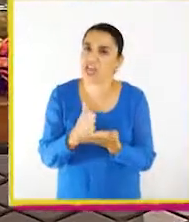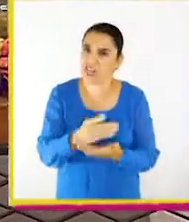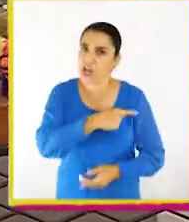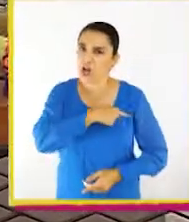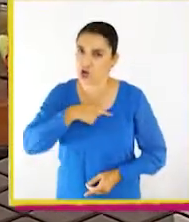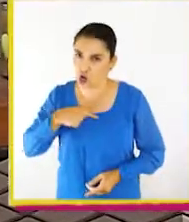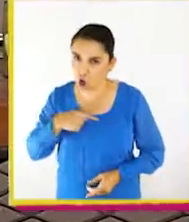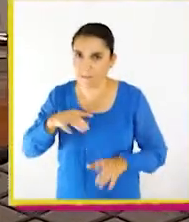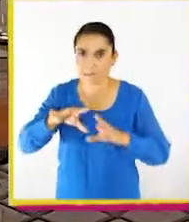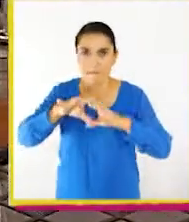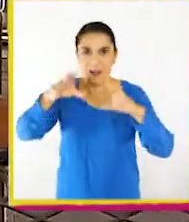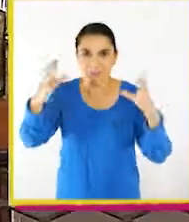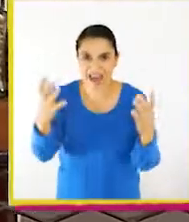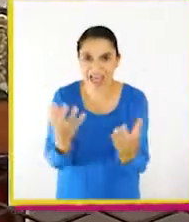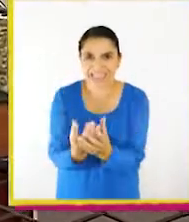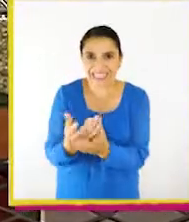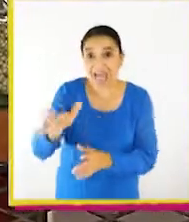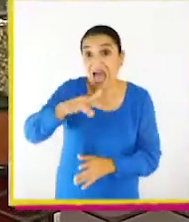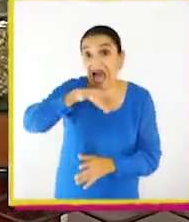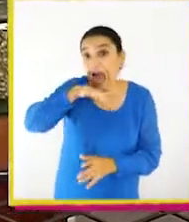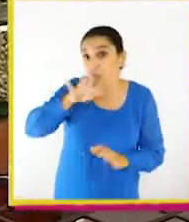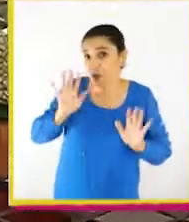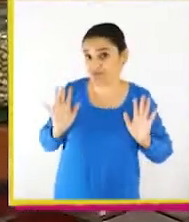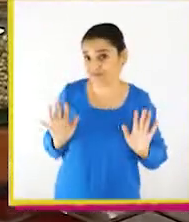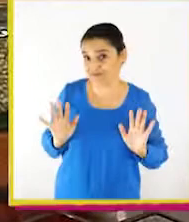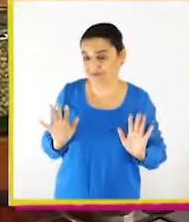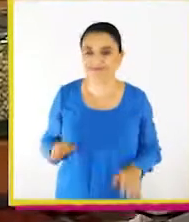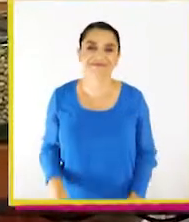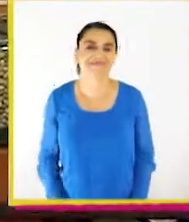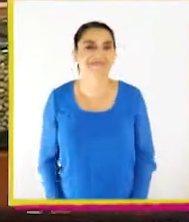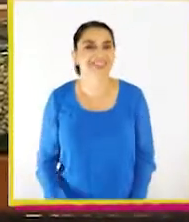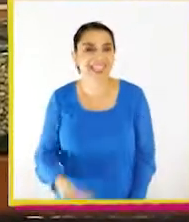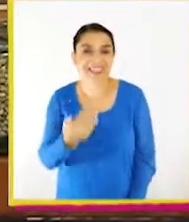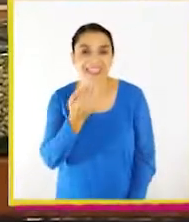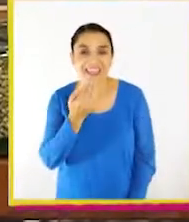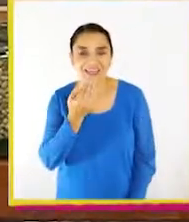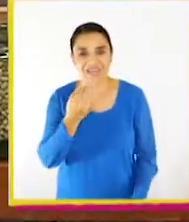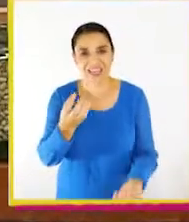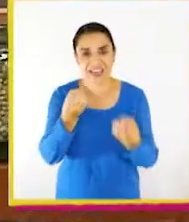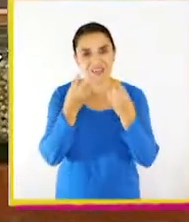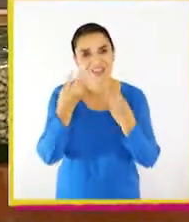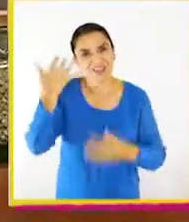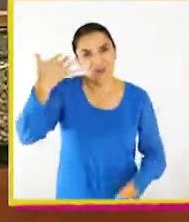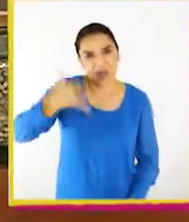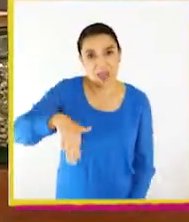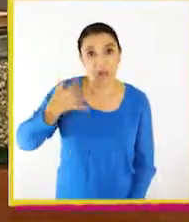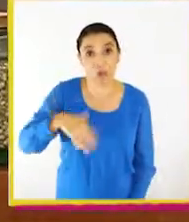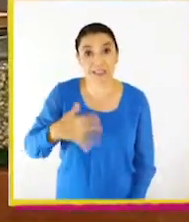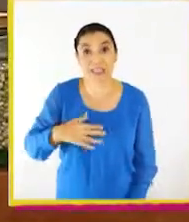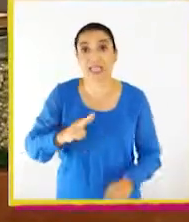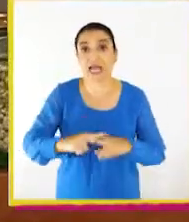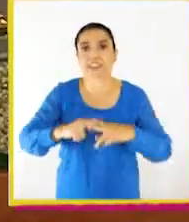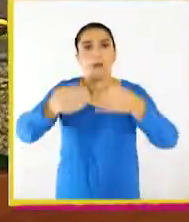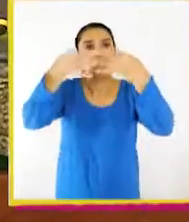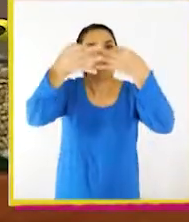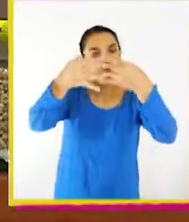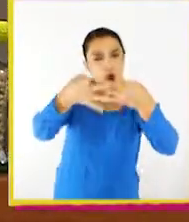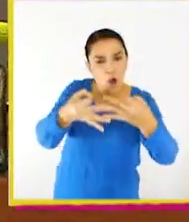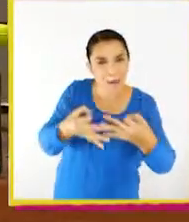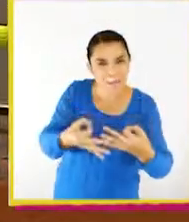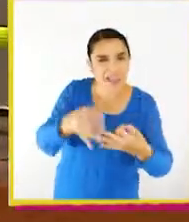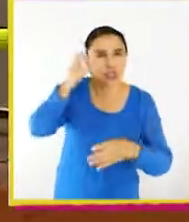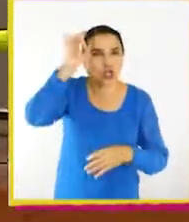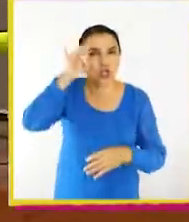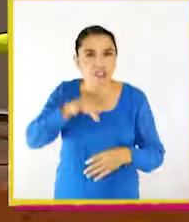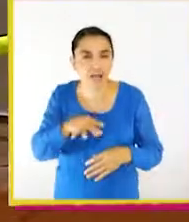Debería llamarse planeta agua, ¿no les parece? También aprendimos que es muy importante sacar promedios